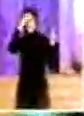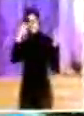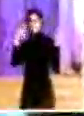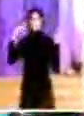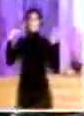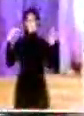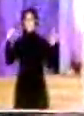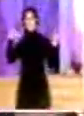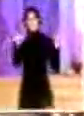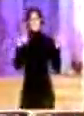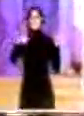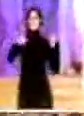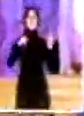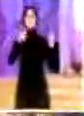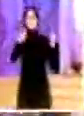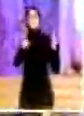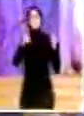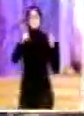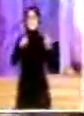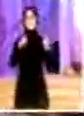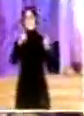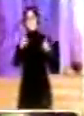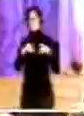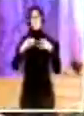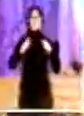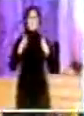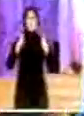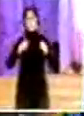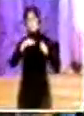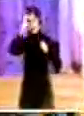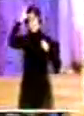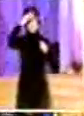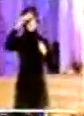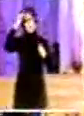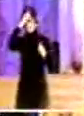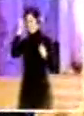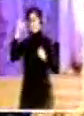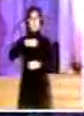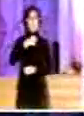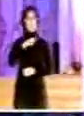Que tú